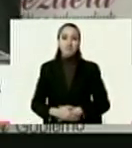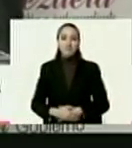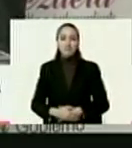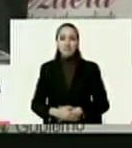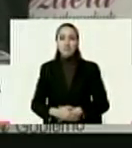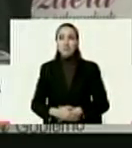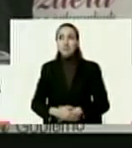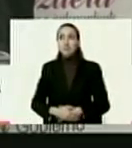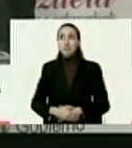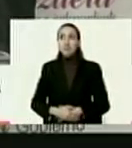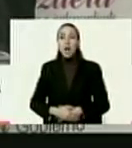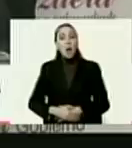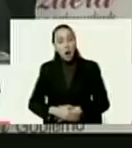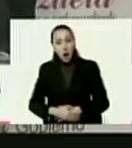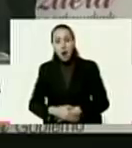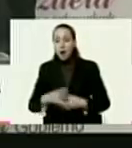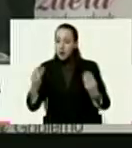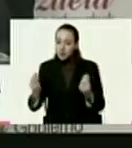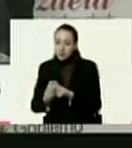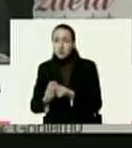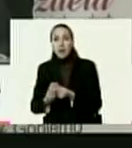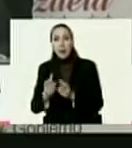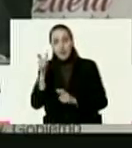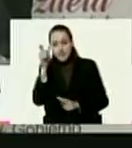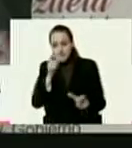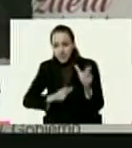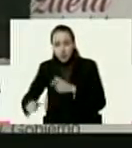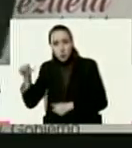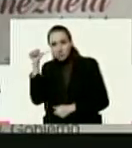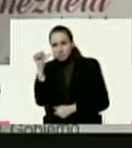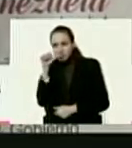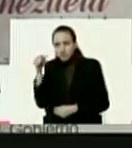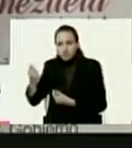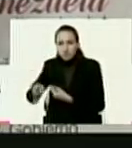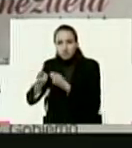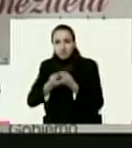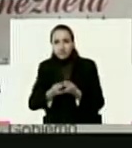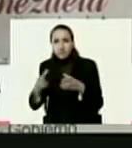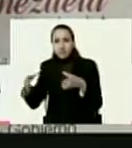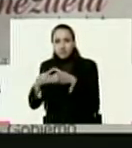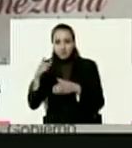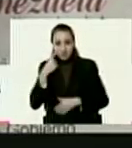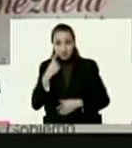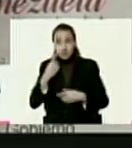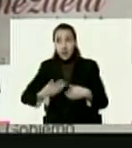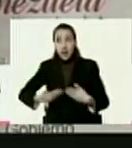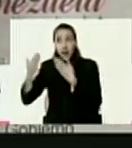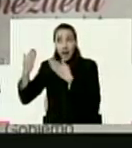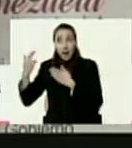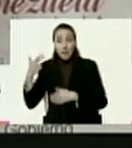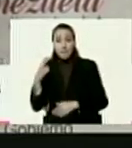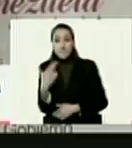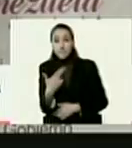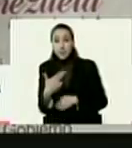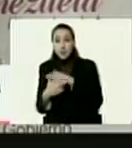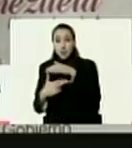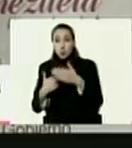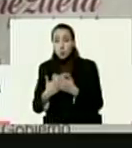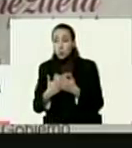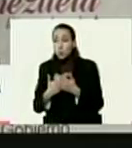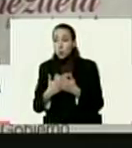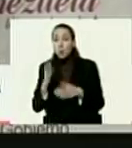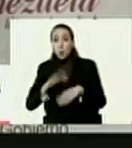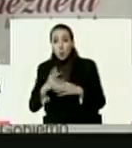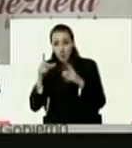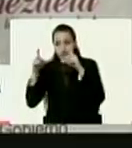Te alías con narco paramilitares, Aquí ven a este señor con una pistola en el cinto. Todos los medios después cortaron